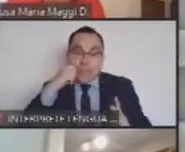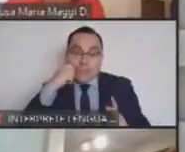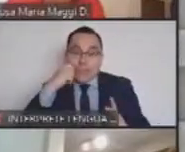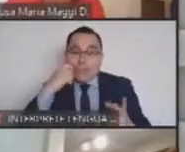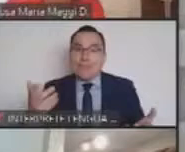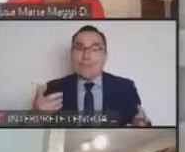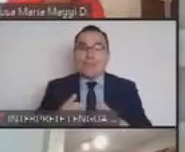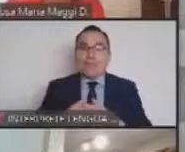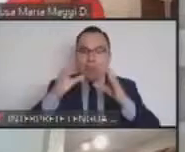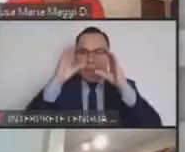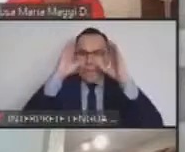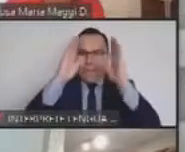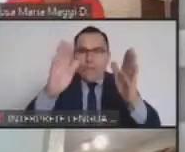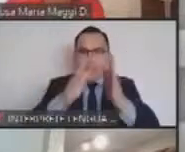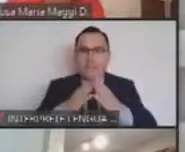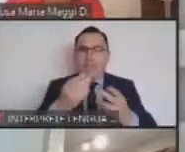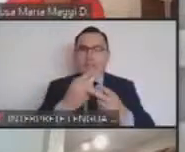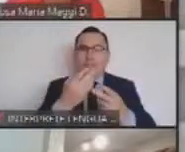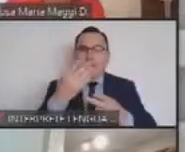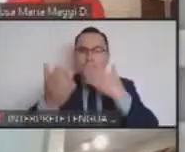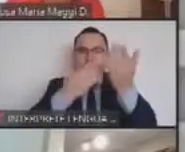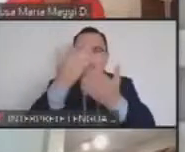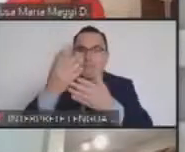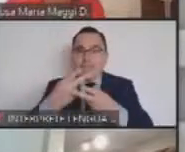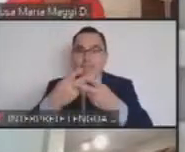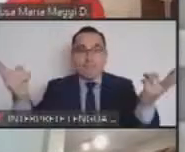servicio público, etc.